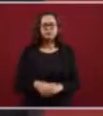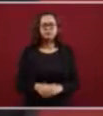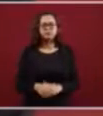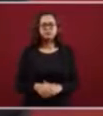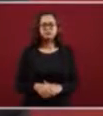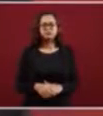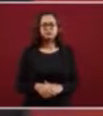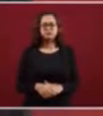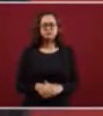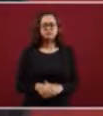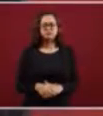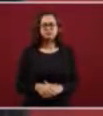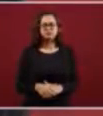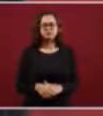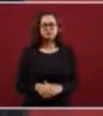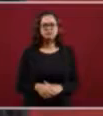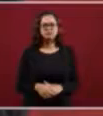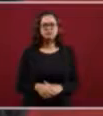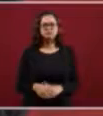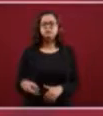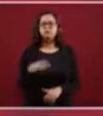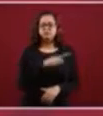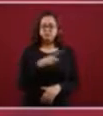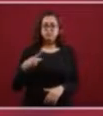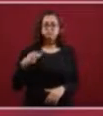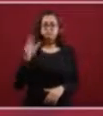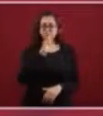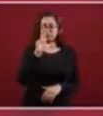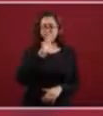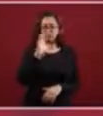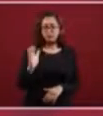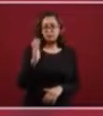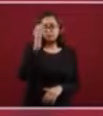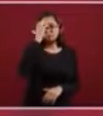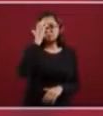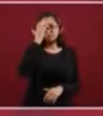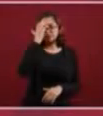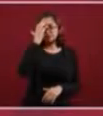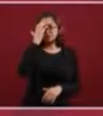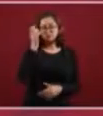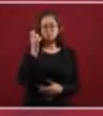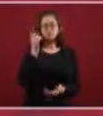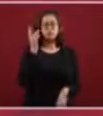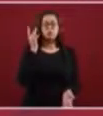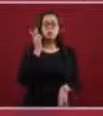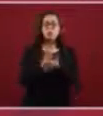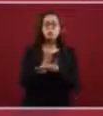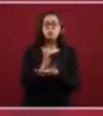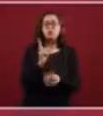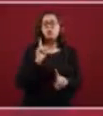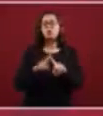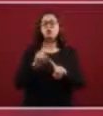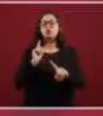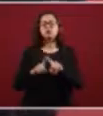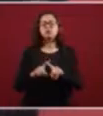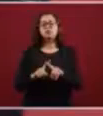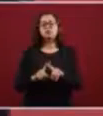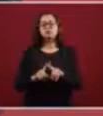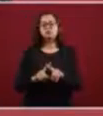Tengo que reconocer que durante mucho tiempo en la oposición solo nos cubría la